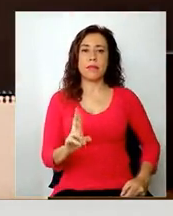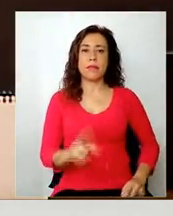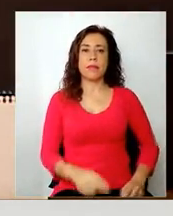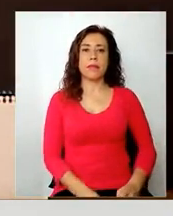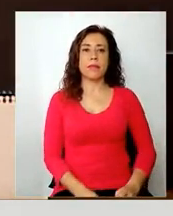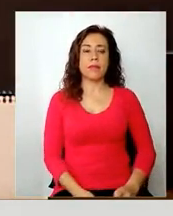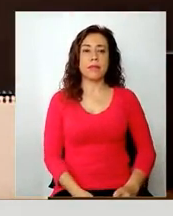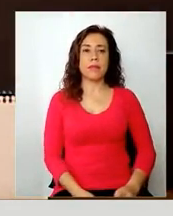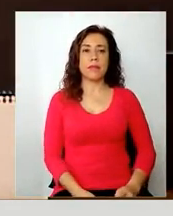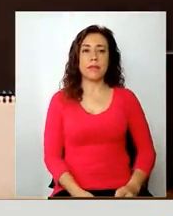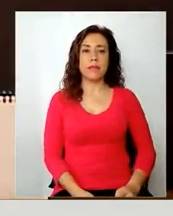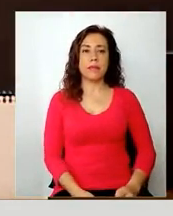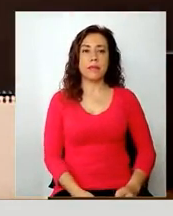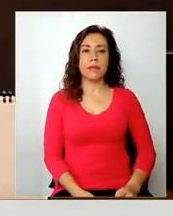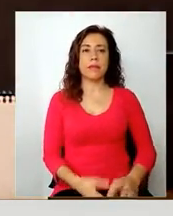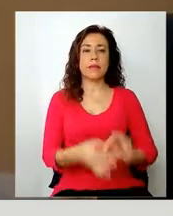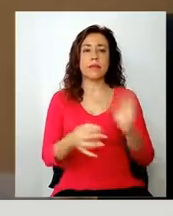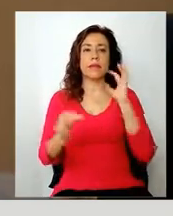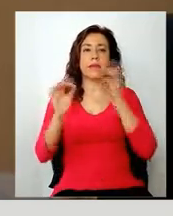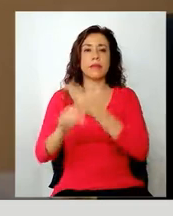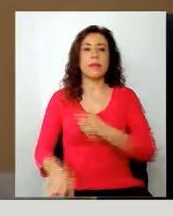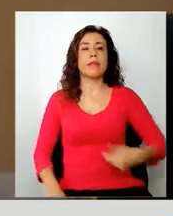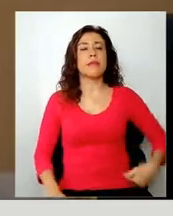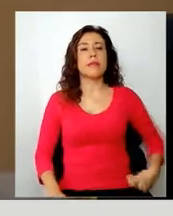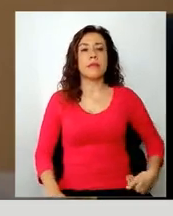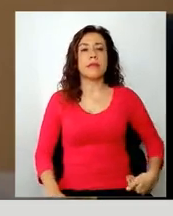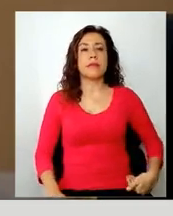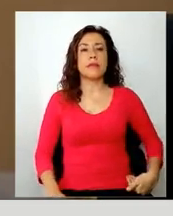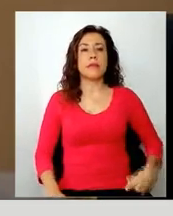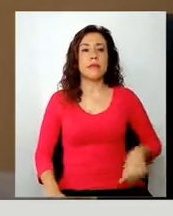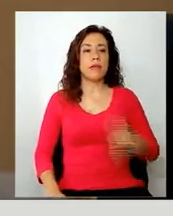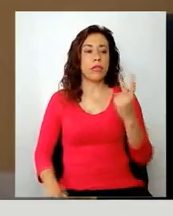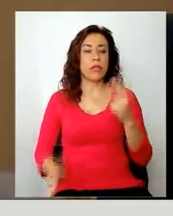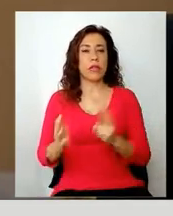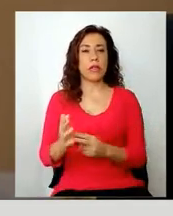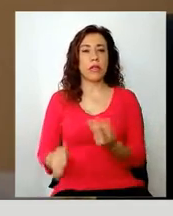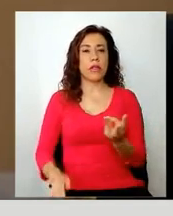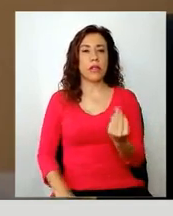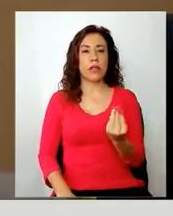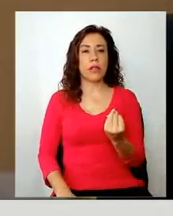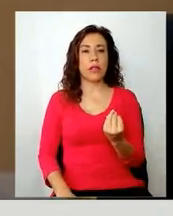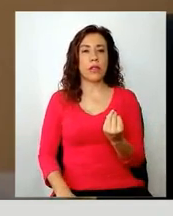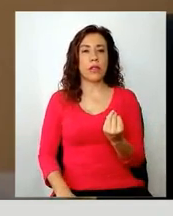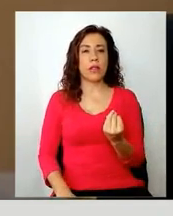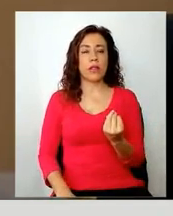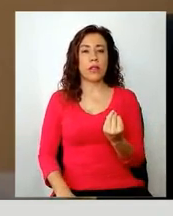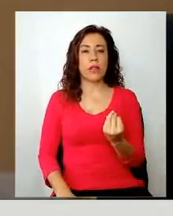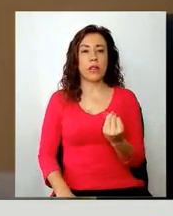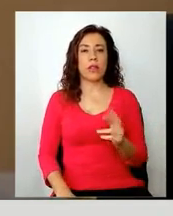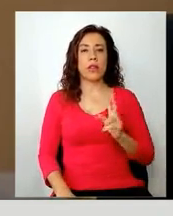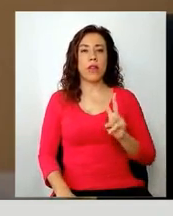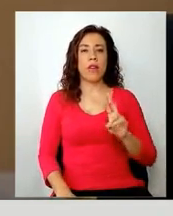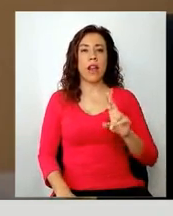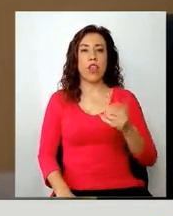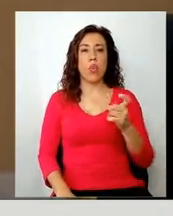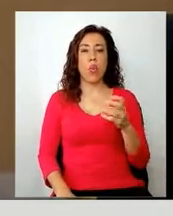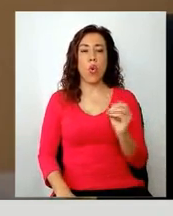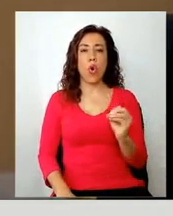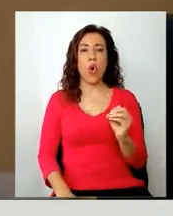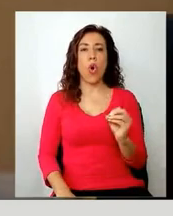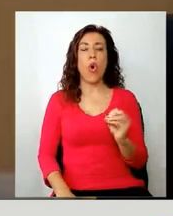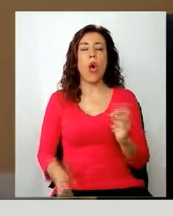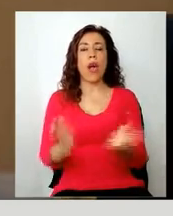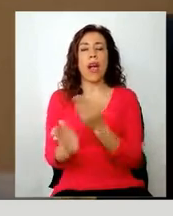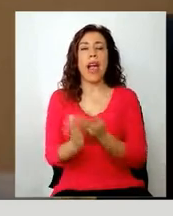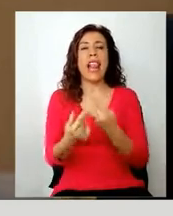Muchas gracias señora presidenta Bueno ya el 2013 Sergio Verdugo en edición en libertad y desarrollo había escrito